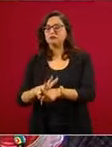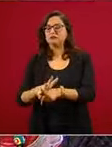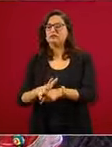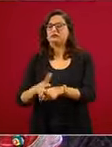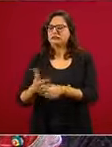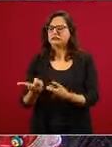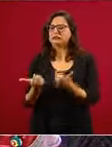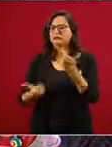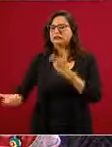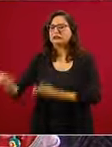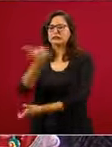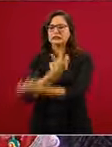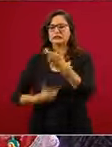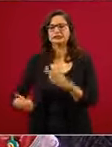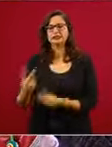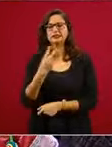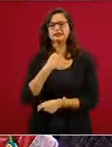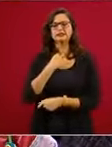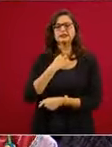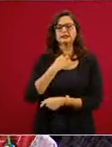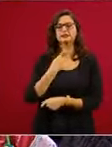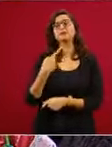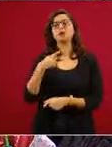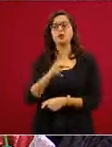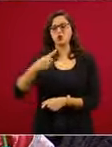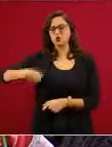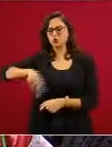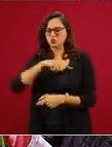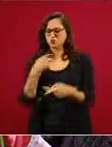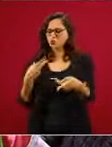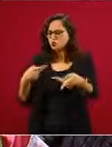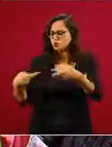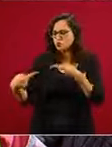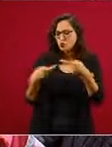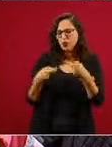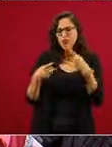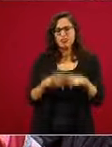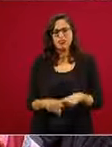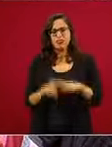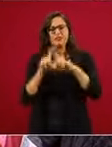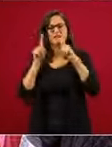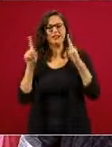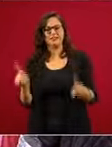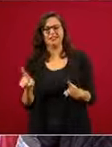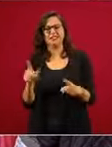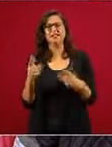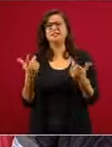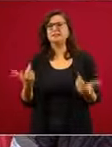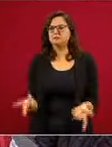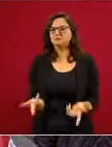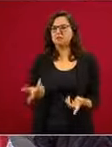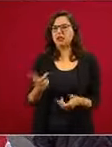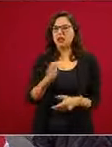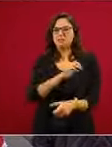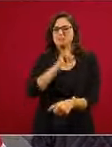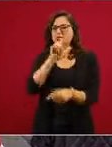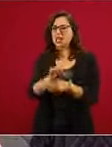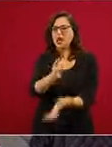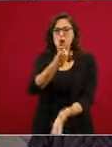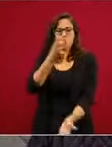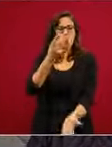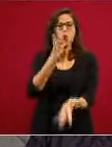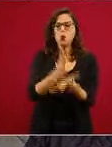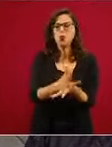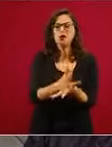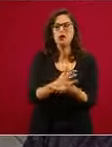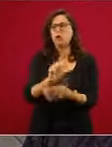distinta, peculiar, heterodoxa, diría única